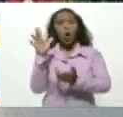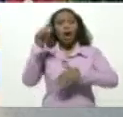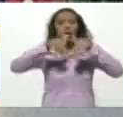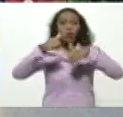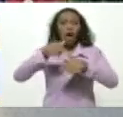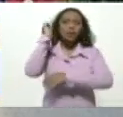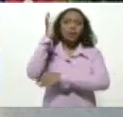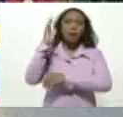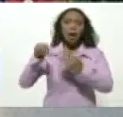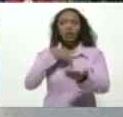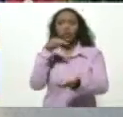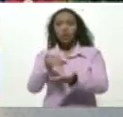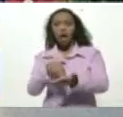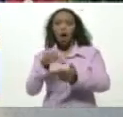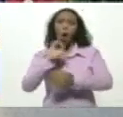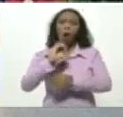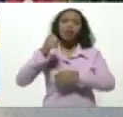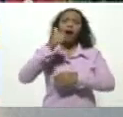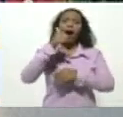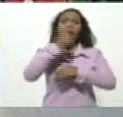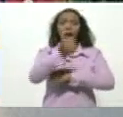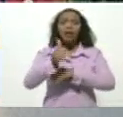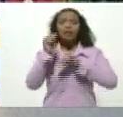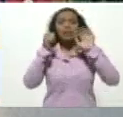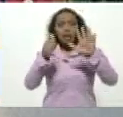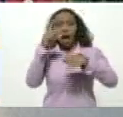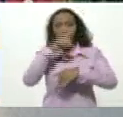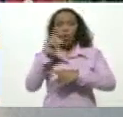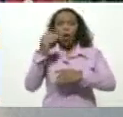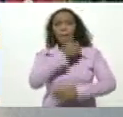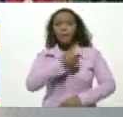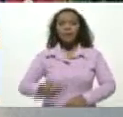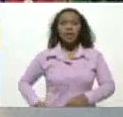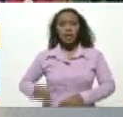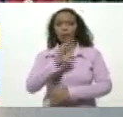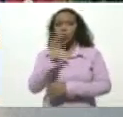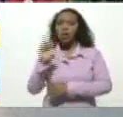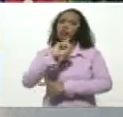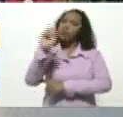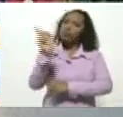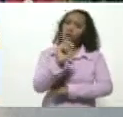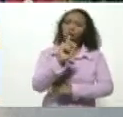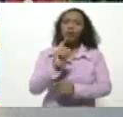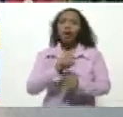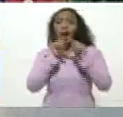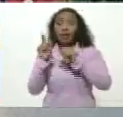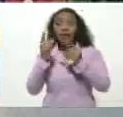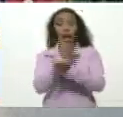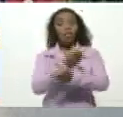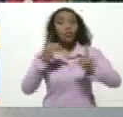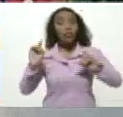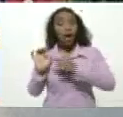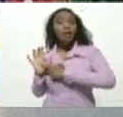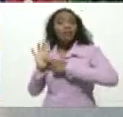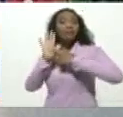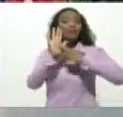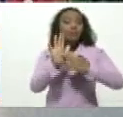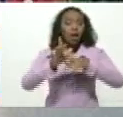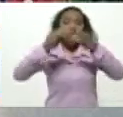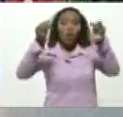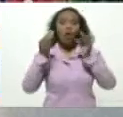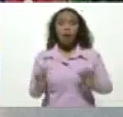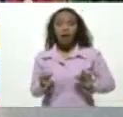Asamblea Nacional, o cada 6 años cuando se elige al presidente de la República, no. Esa es la democracia representativa formal,